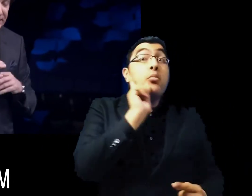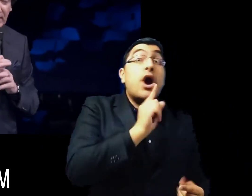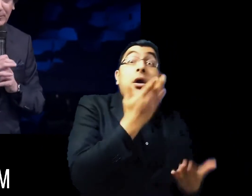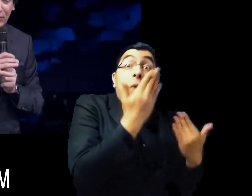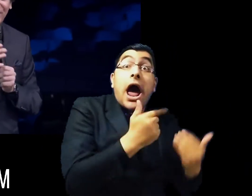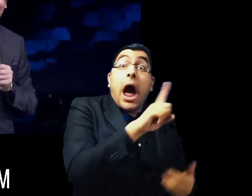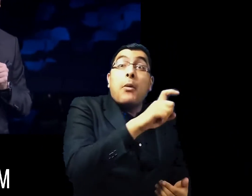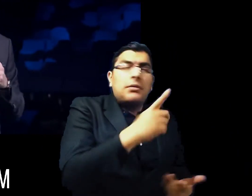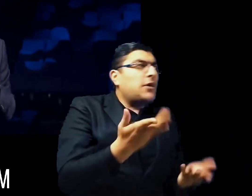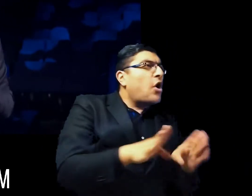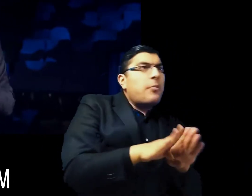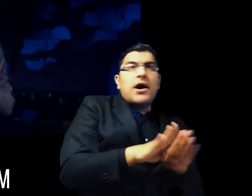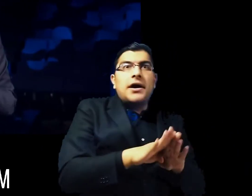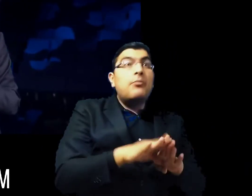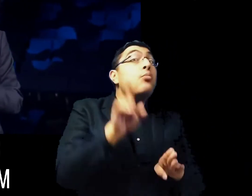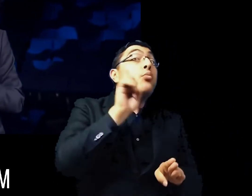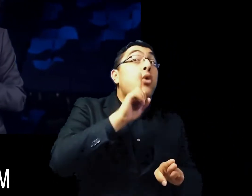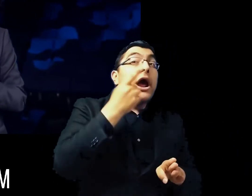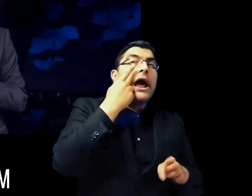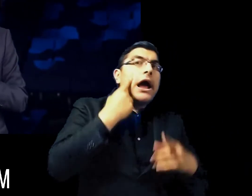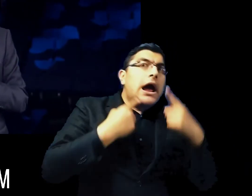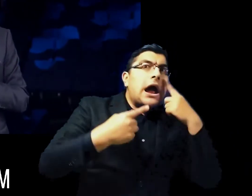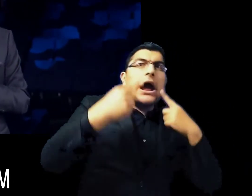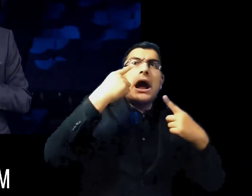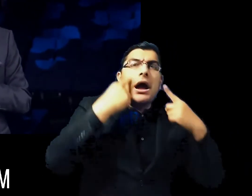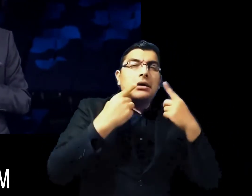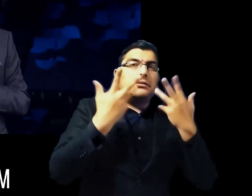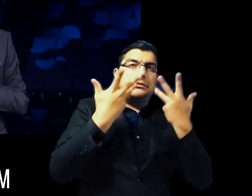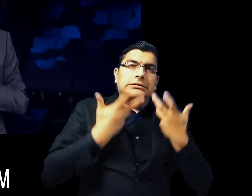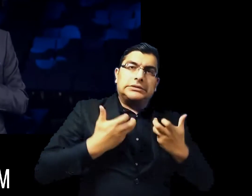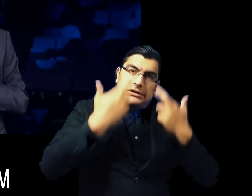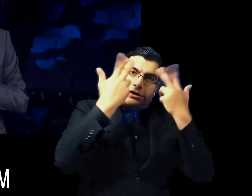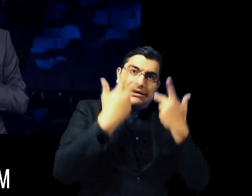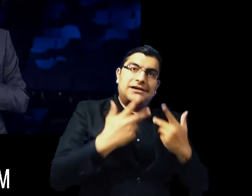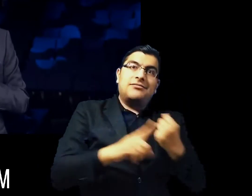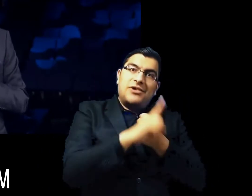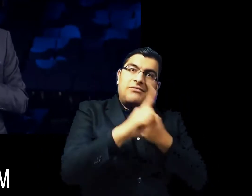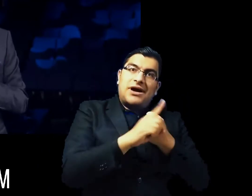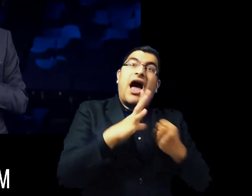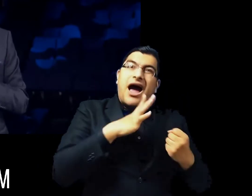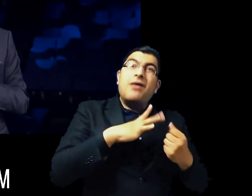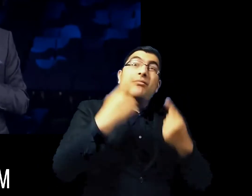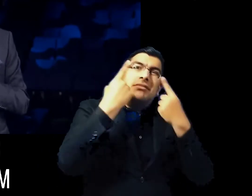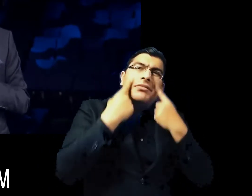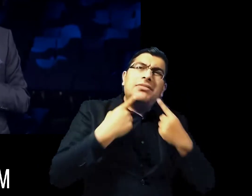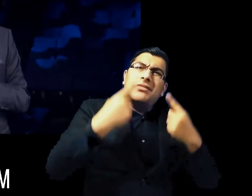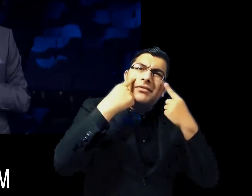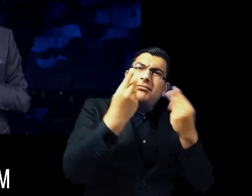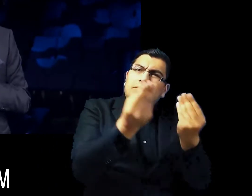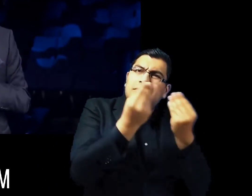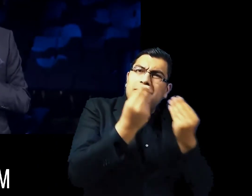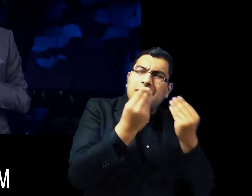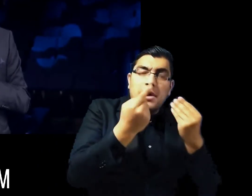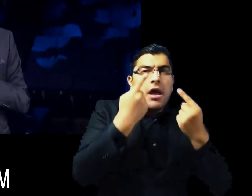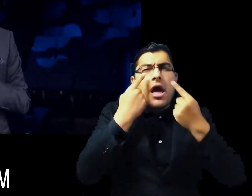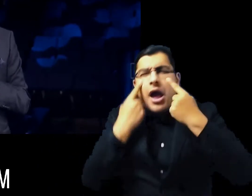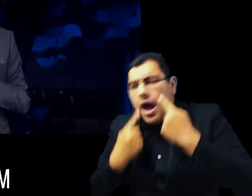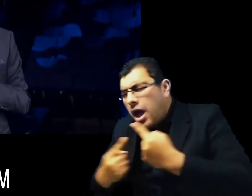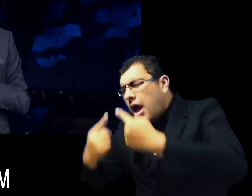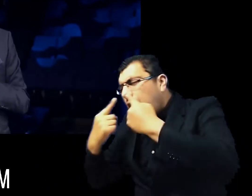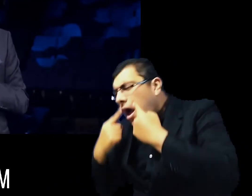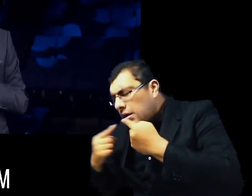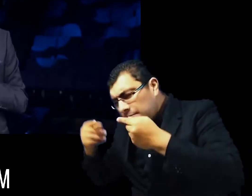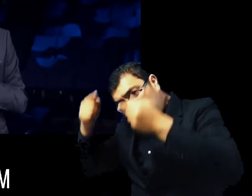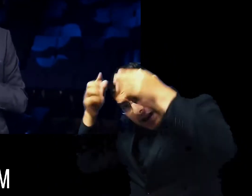se las arregla porque tiene lágrimas de tan rota que está. Tiene muchas lágrimas que alcanzan para lavar